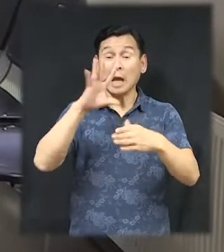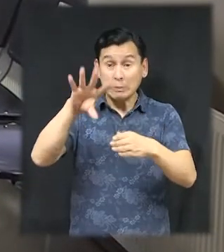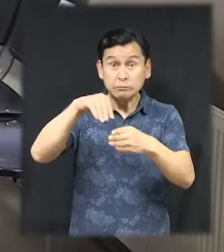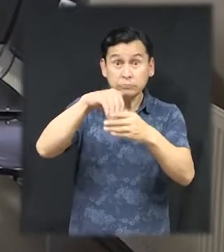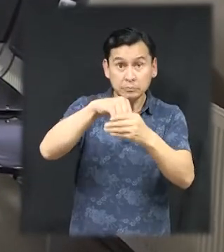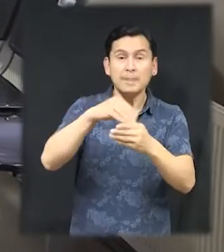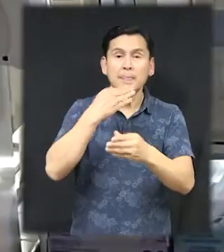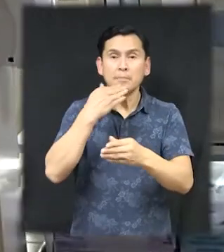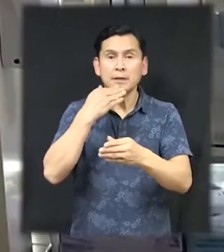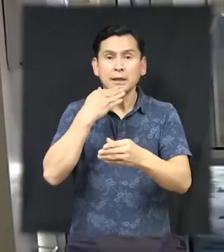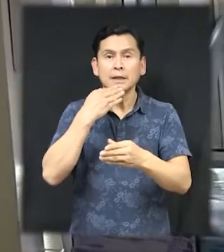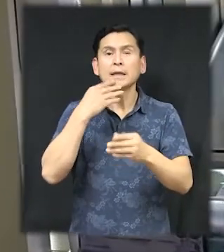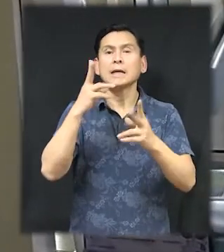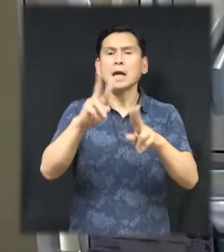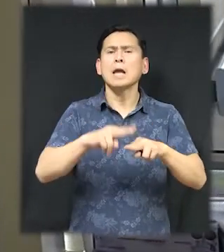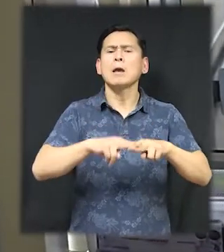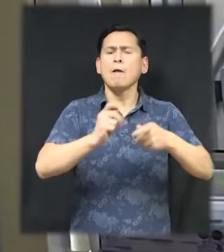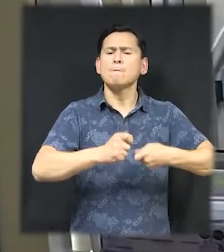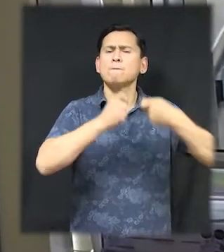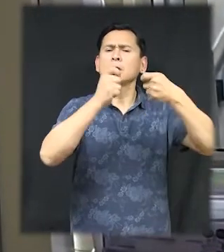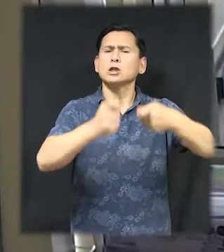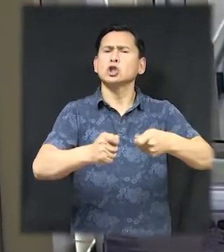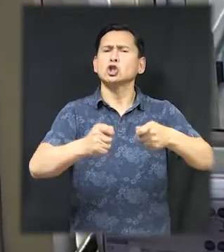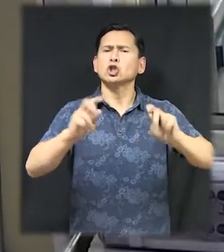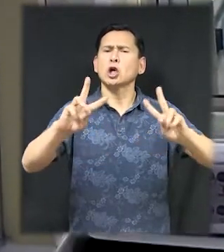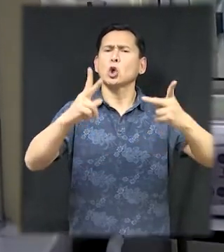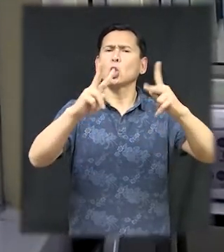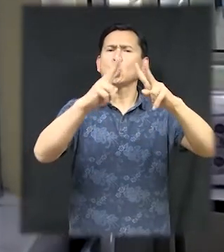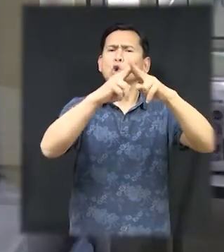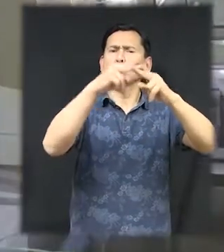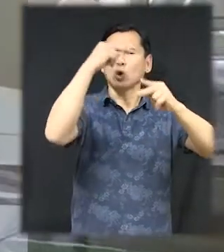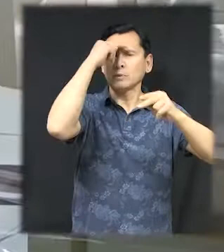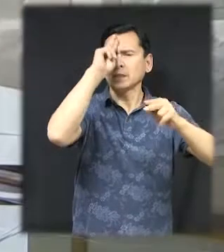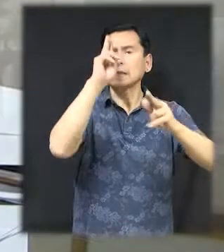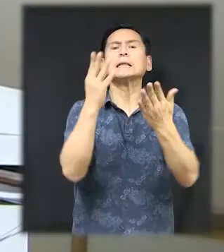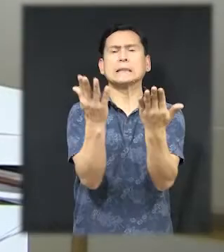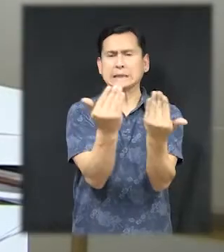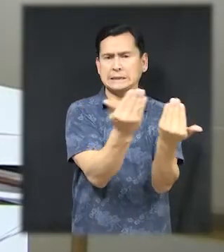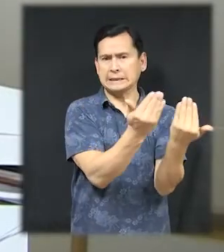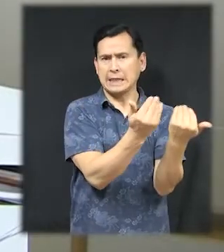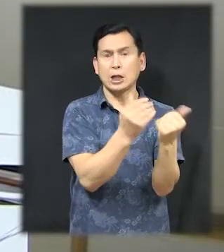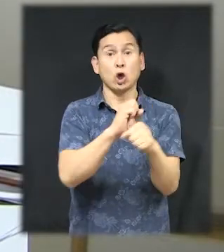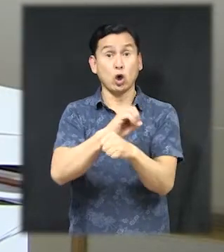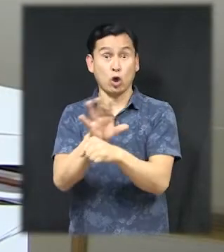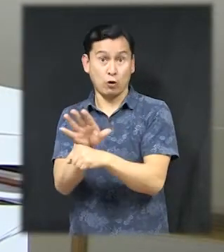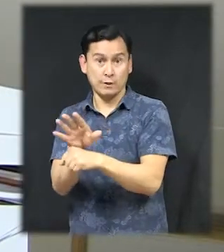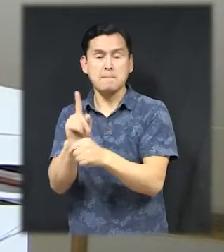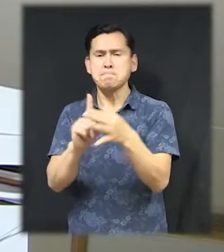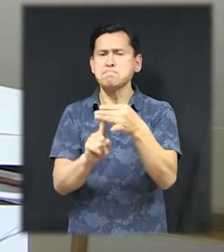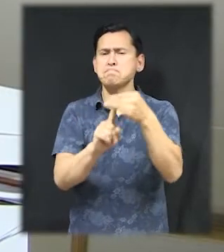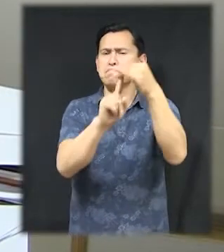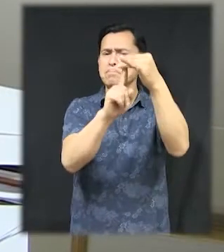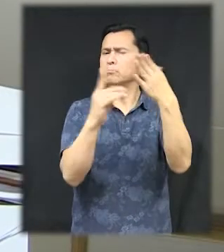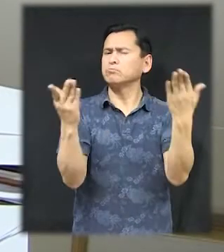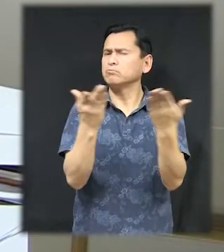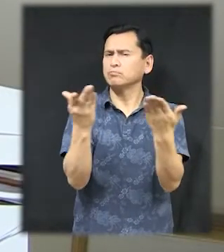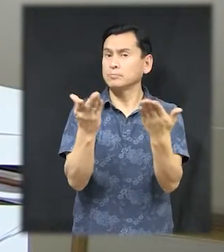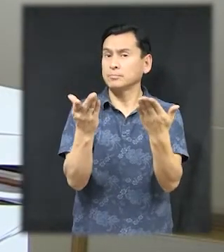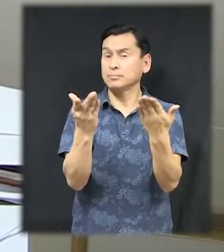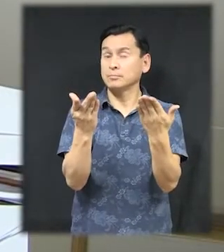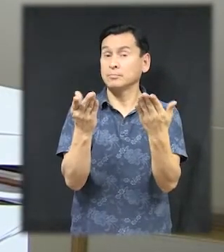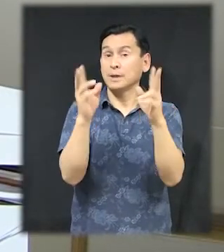de UCI, y los aislamientos son estructuras de vidrio soportadas en aluminio que con